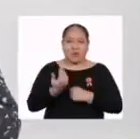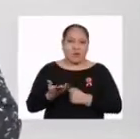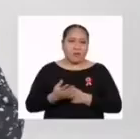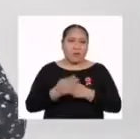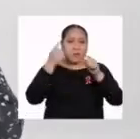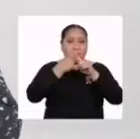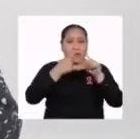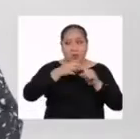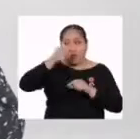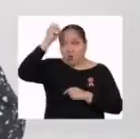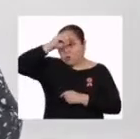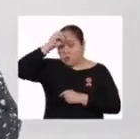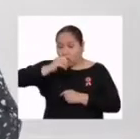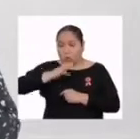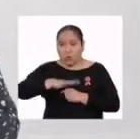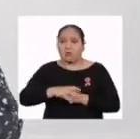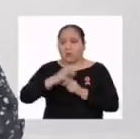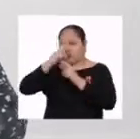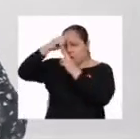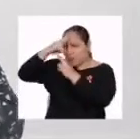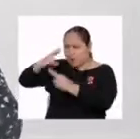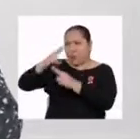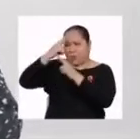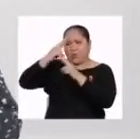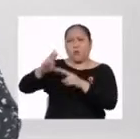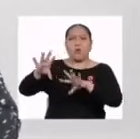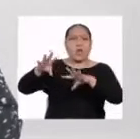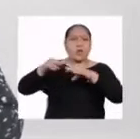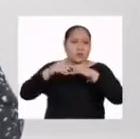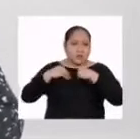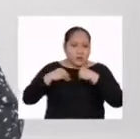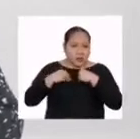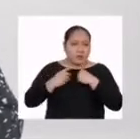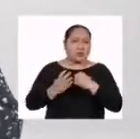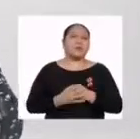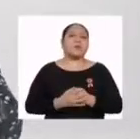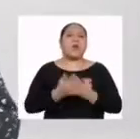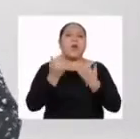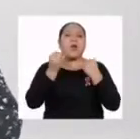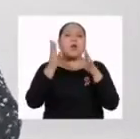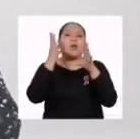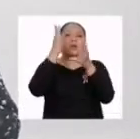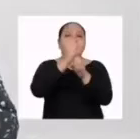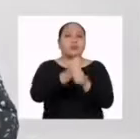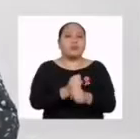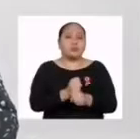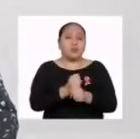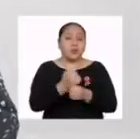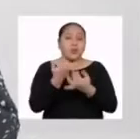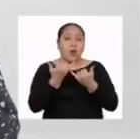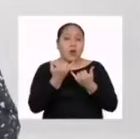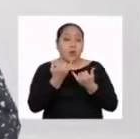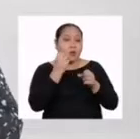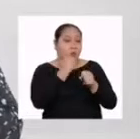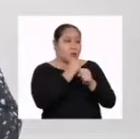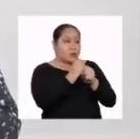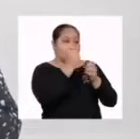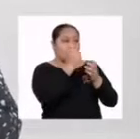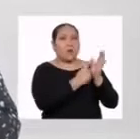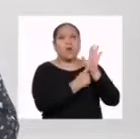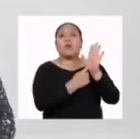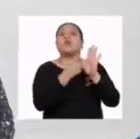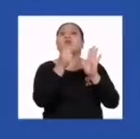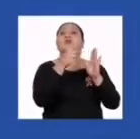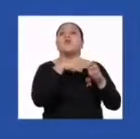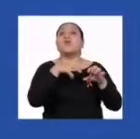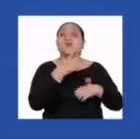una muestra de respeto y tolerancia. Tratemos ahora de sintetizar lo que hemos trabajado. Muestra lo que has